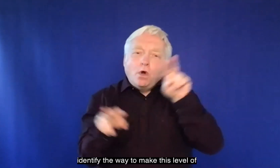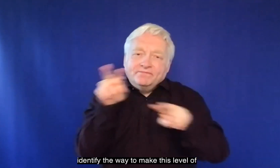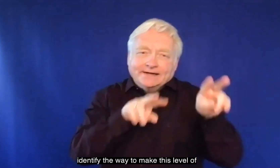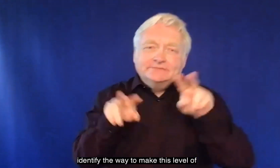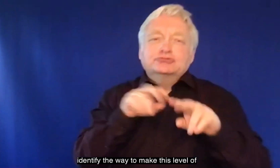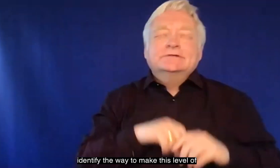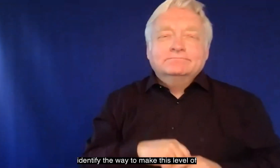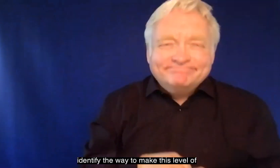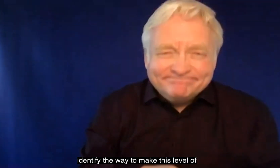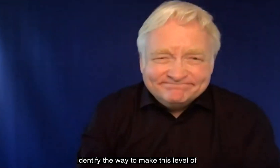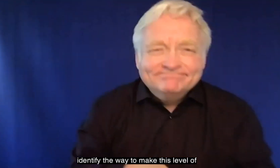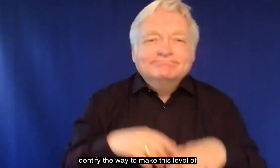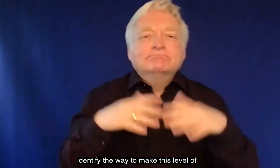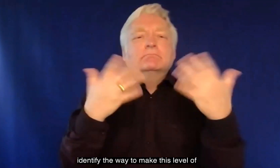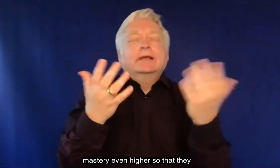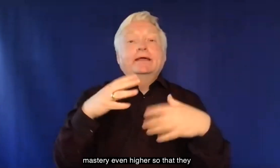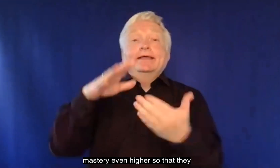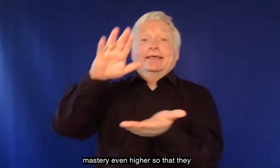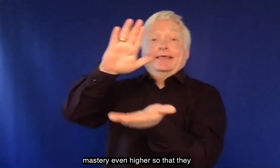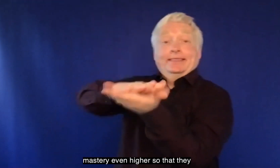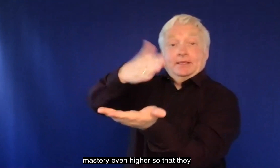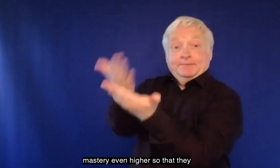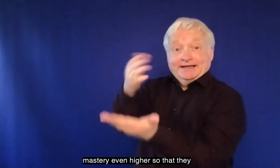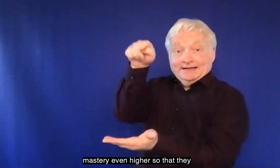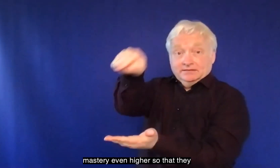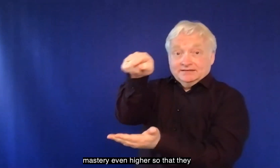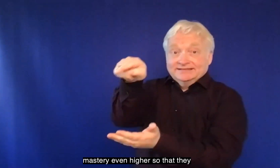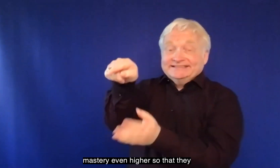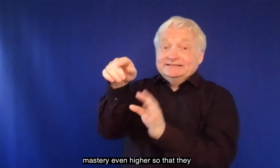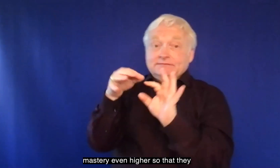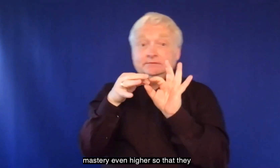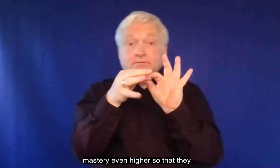llegar a dominarla a un nivel de C2, que sería lo idóneo.